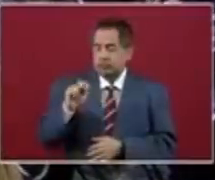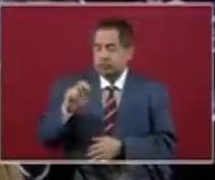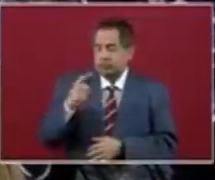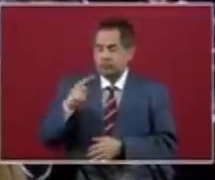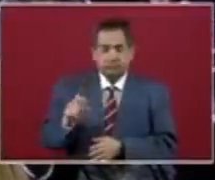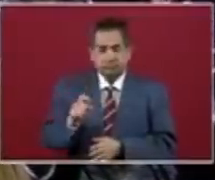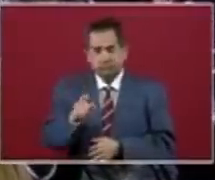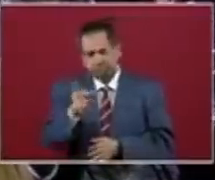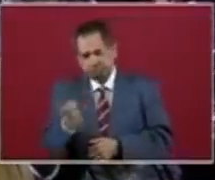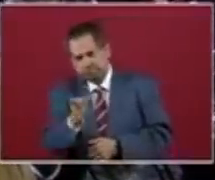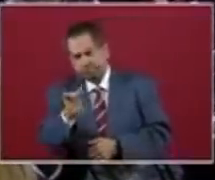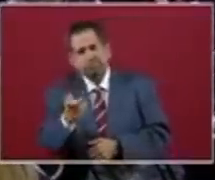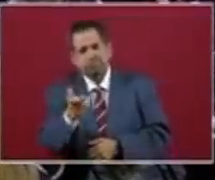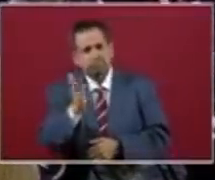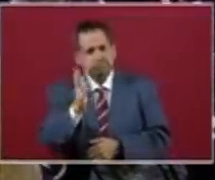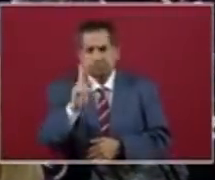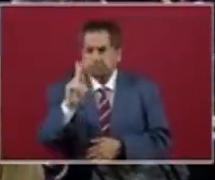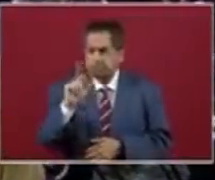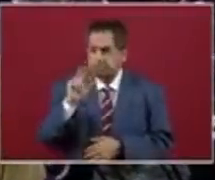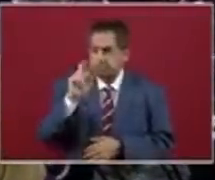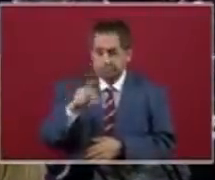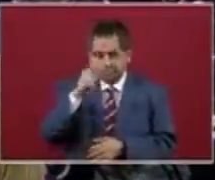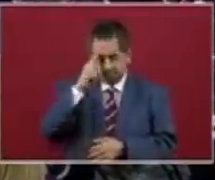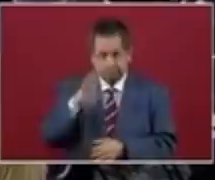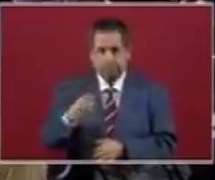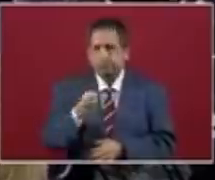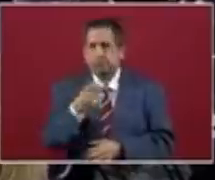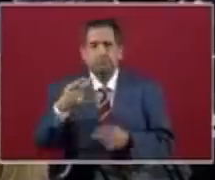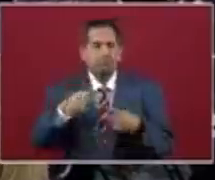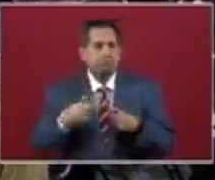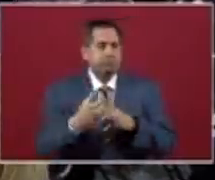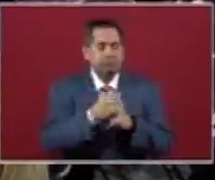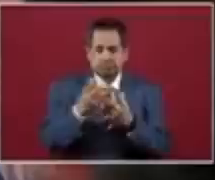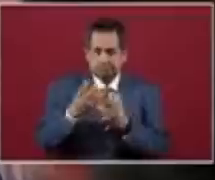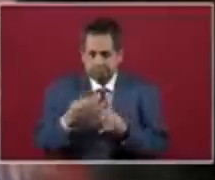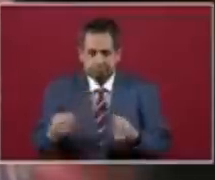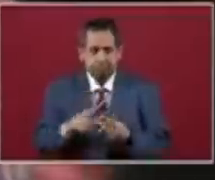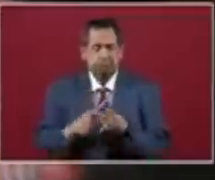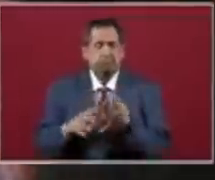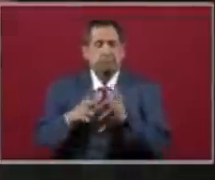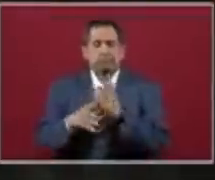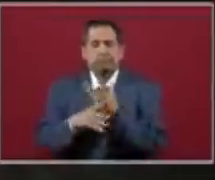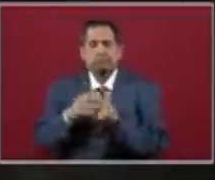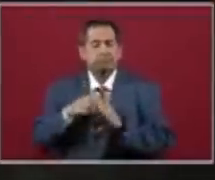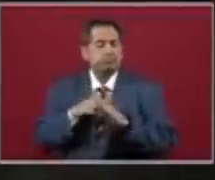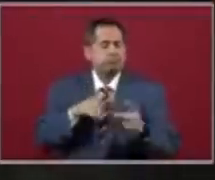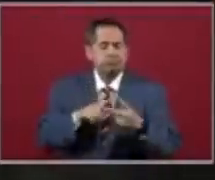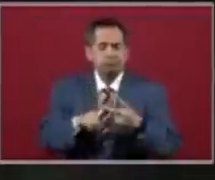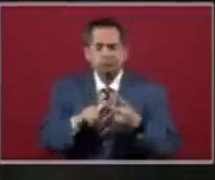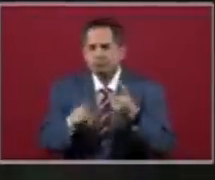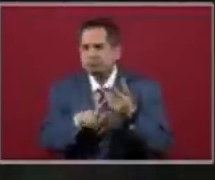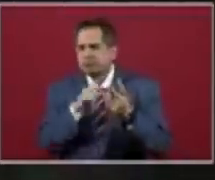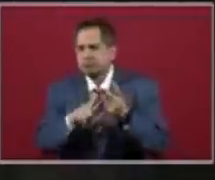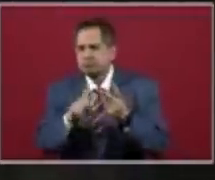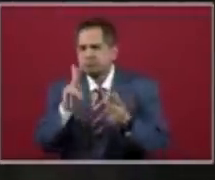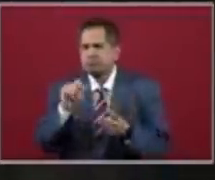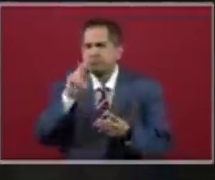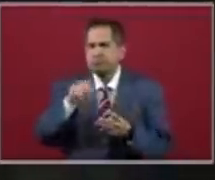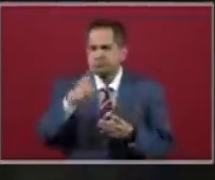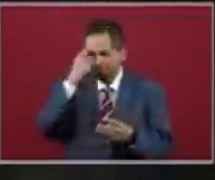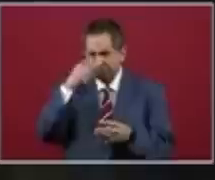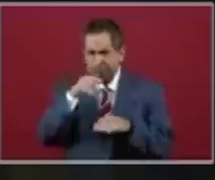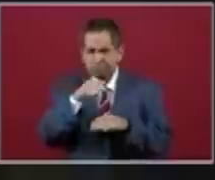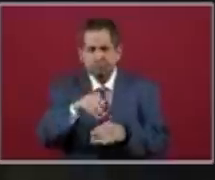Ya presentaron el plan para desapariciones forzadas, el plan para migrantes. Le quisiera preguntar cuándo van a presentar un plan para tratar el